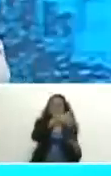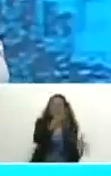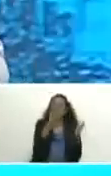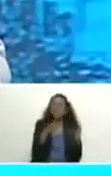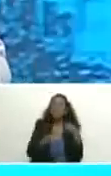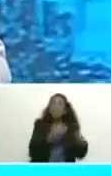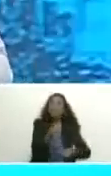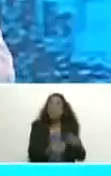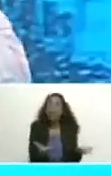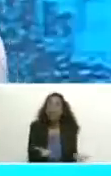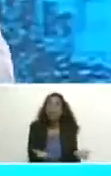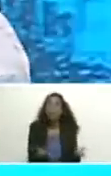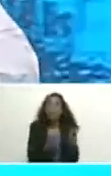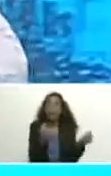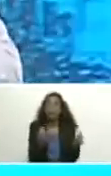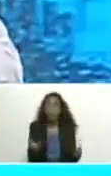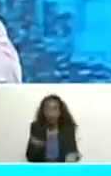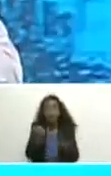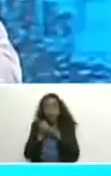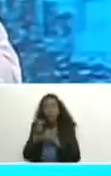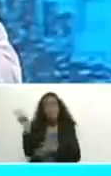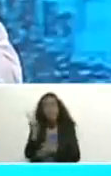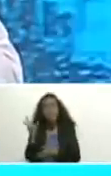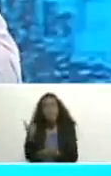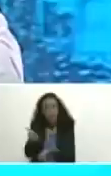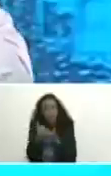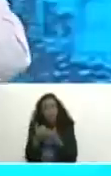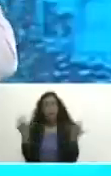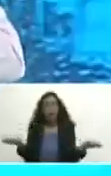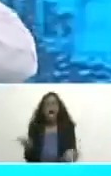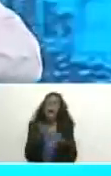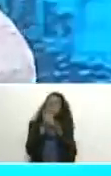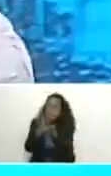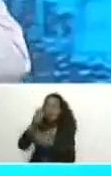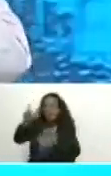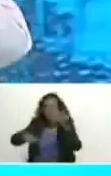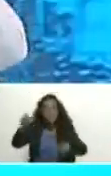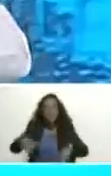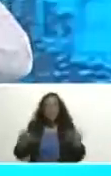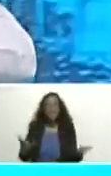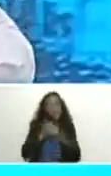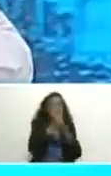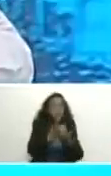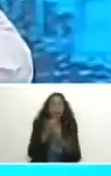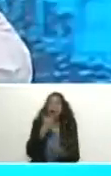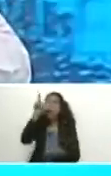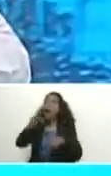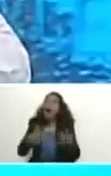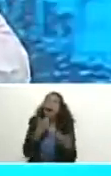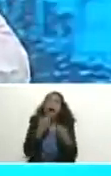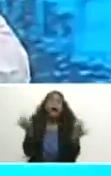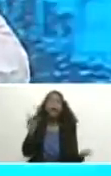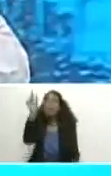¿qué hicieron? Hicieron algo por el país. Ayudaron al pueblo. Ayudaron a alguien en este